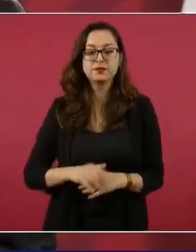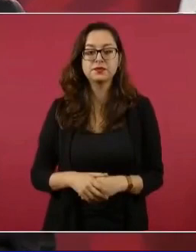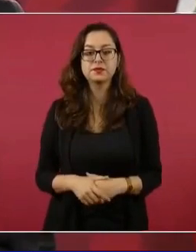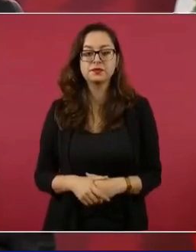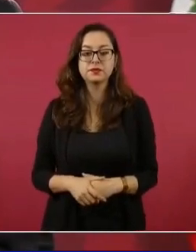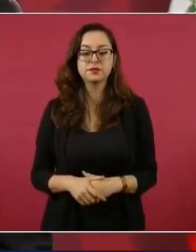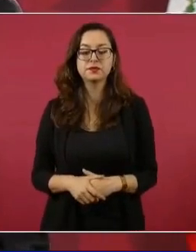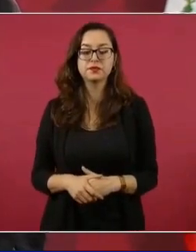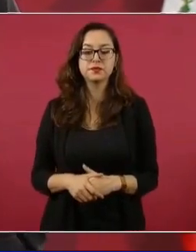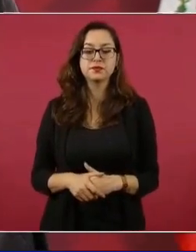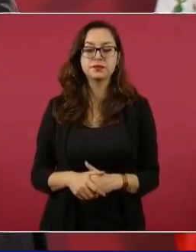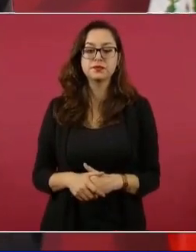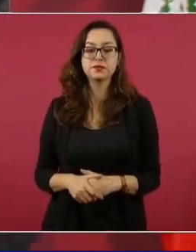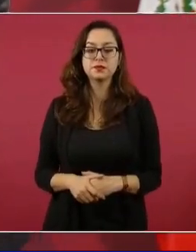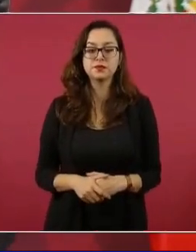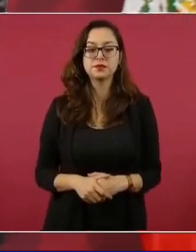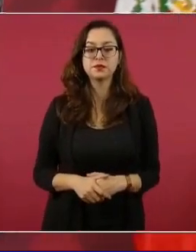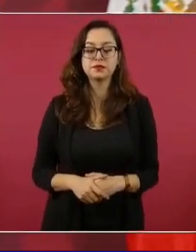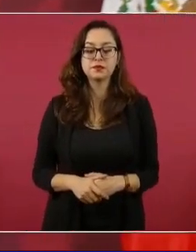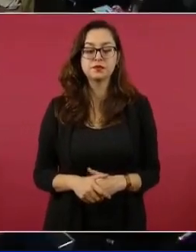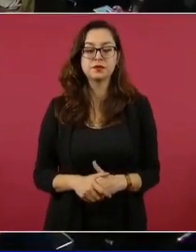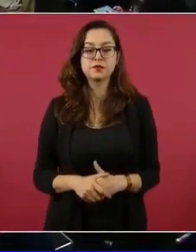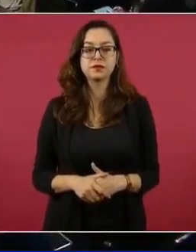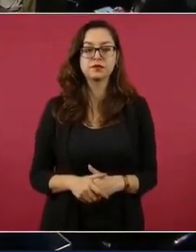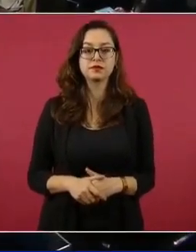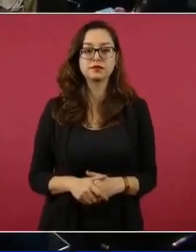va a haber